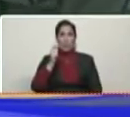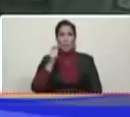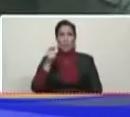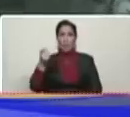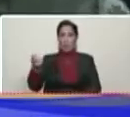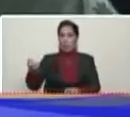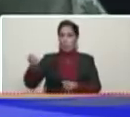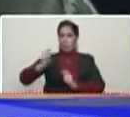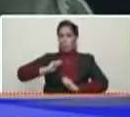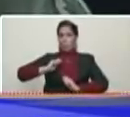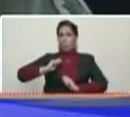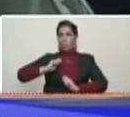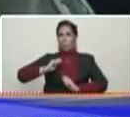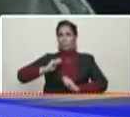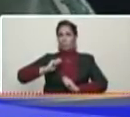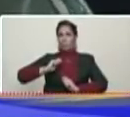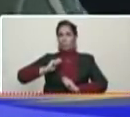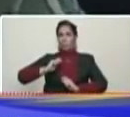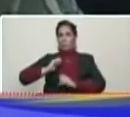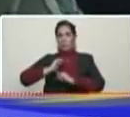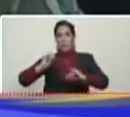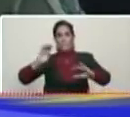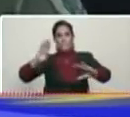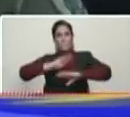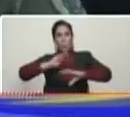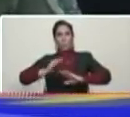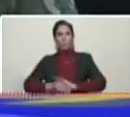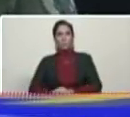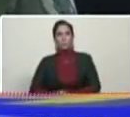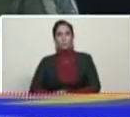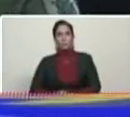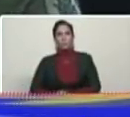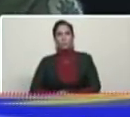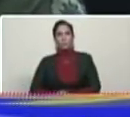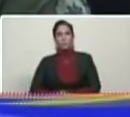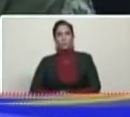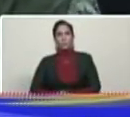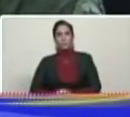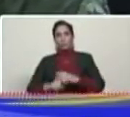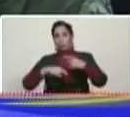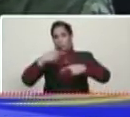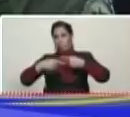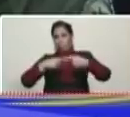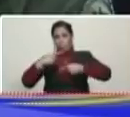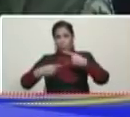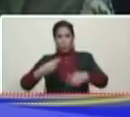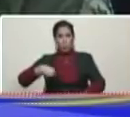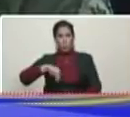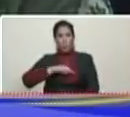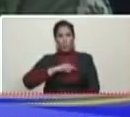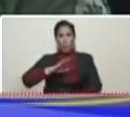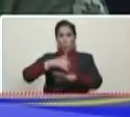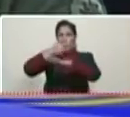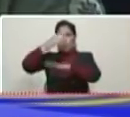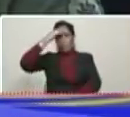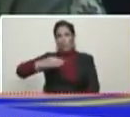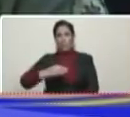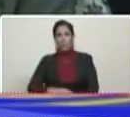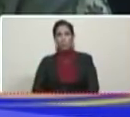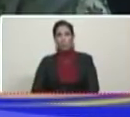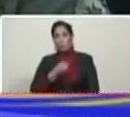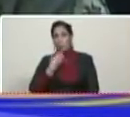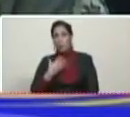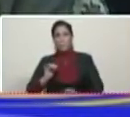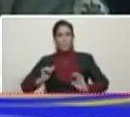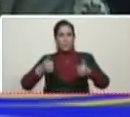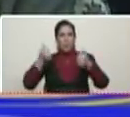que ya es parte de la cotidianidad nuestra, mi comandante en jefe, bueno, hemos comenzado